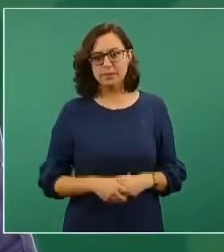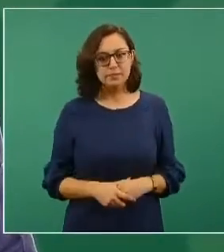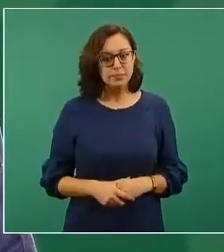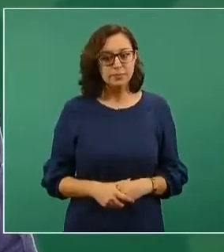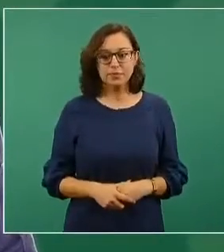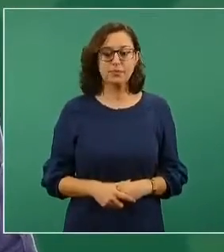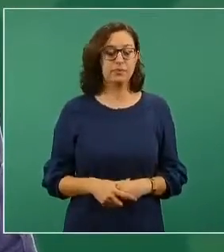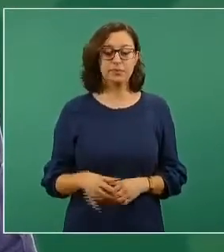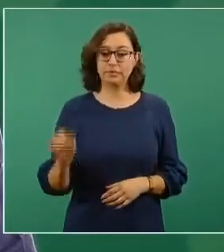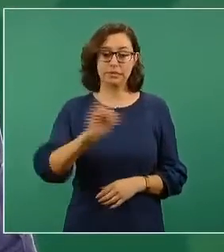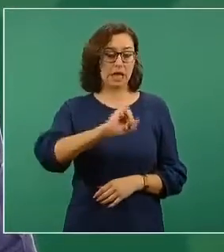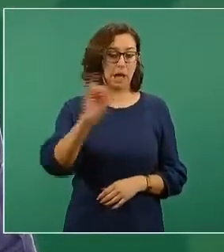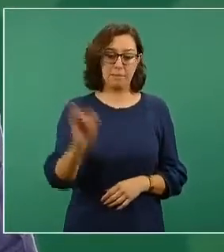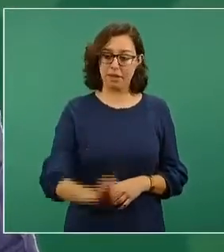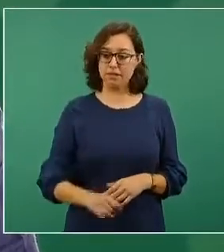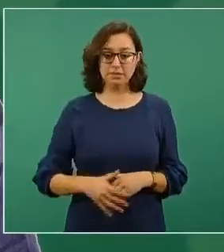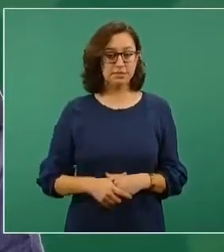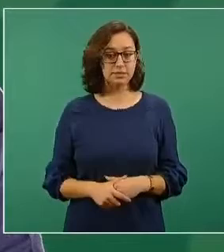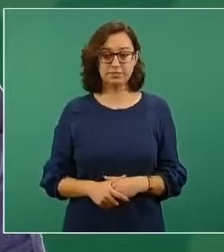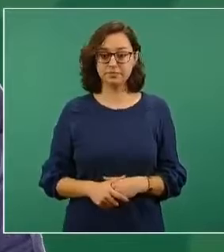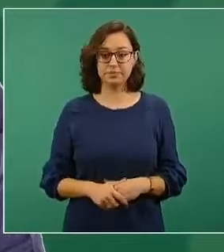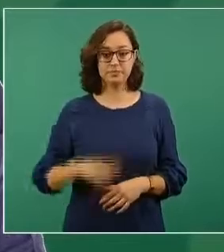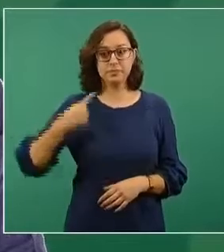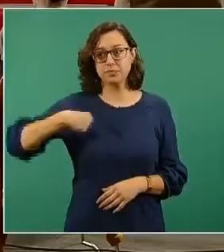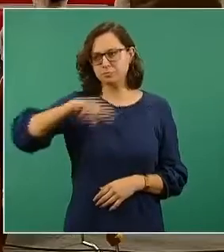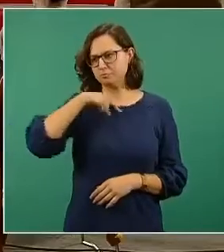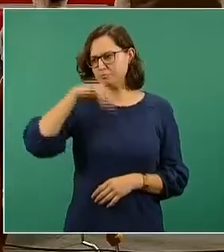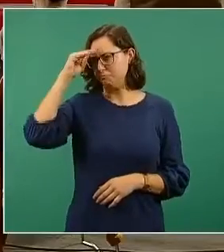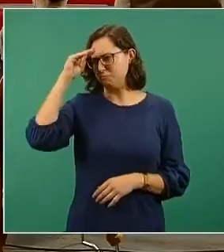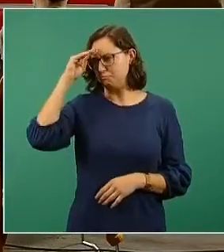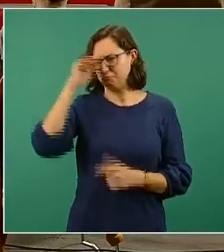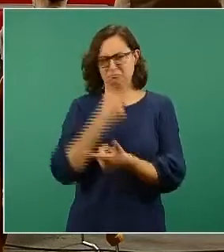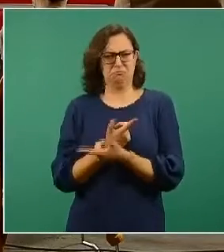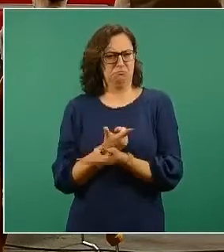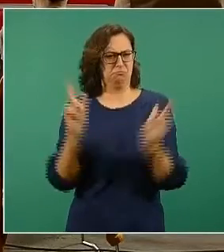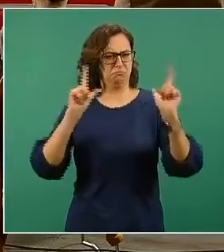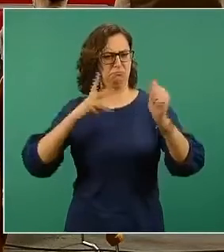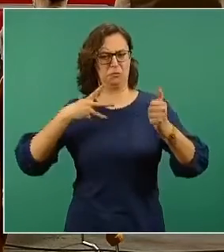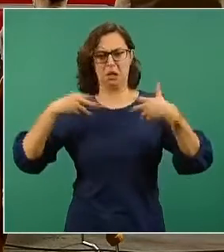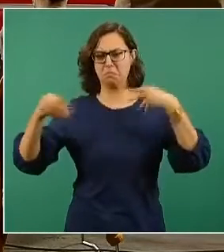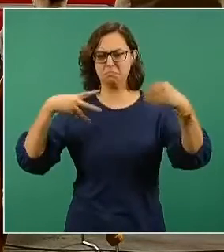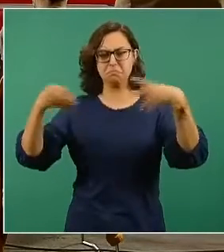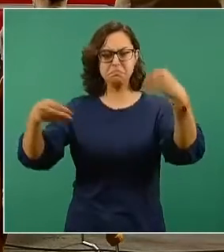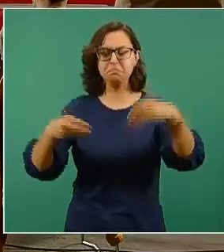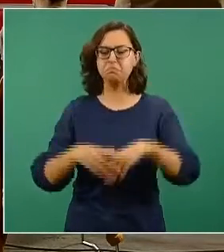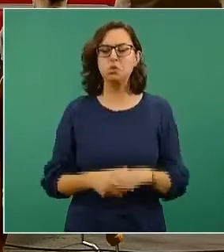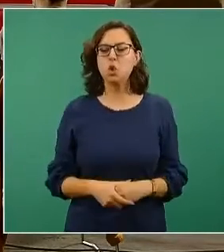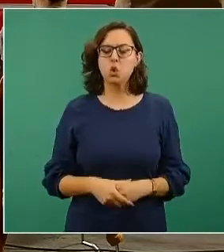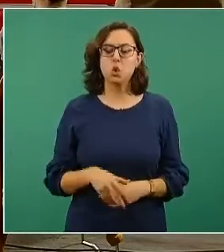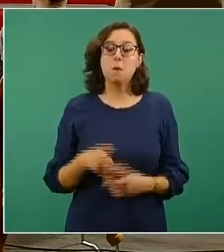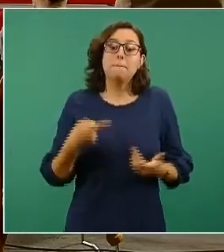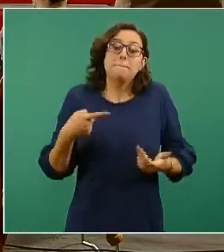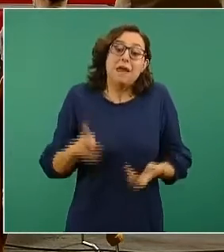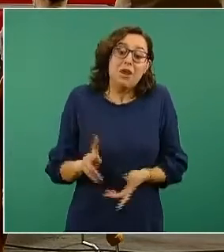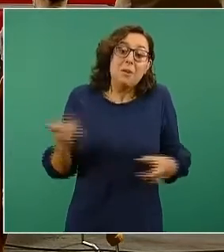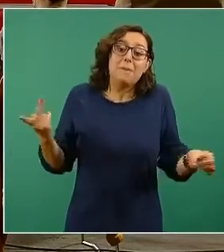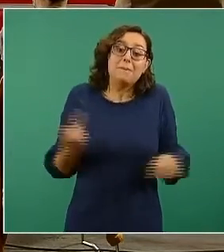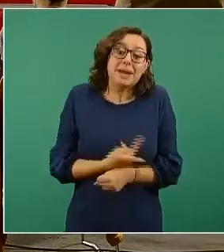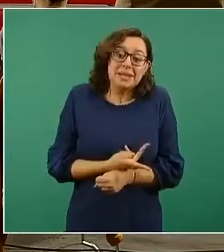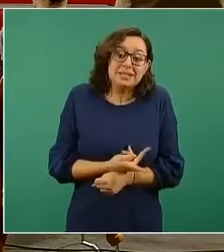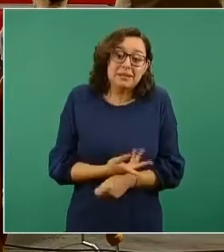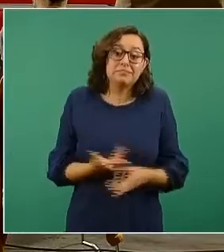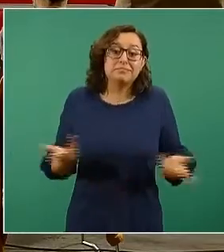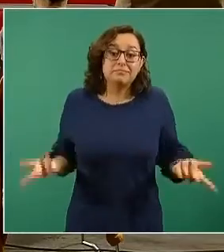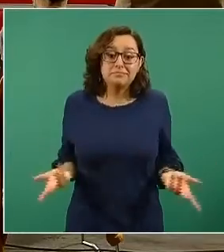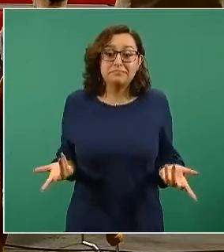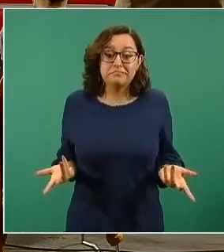se ha pensado en la inmunidad de rebaño como un mecanismo de control epidémico, pero eso no quita que, conociendo la epidemiología, sabemos